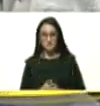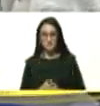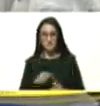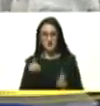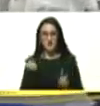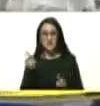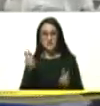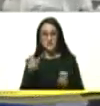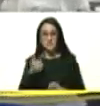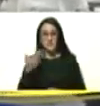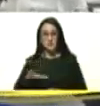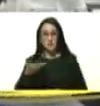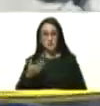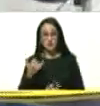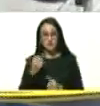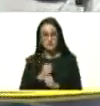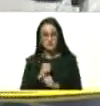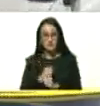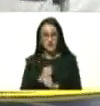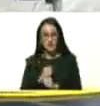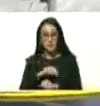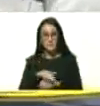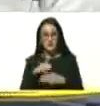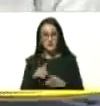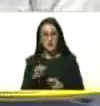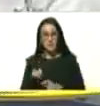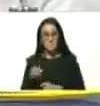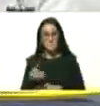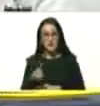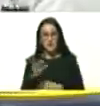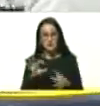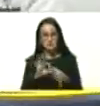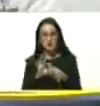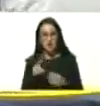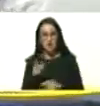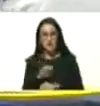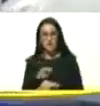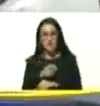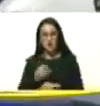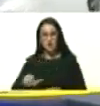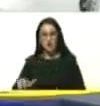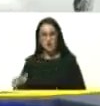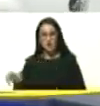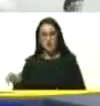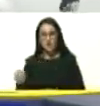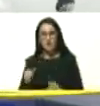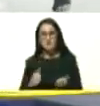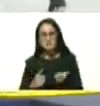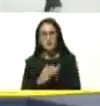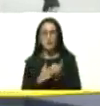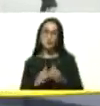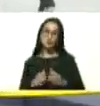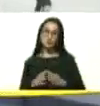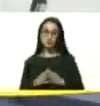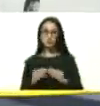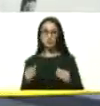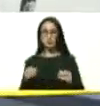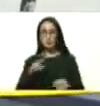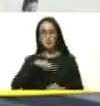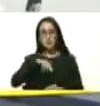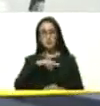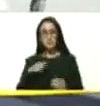más importante en la cual trabajamos nuestro Ministerio de Pesca, articulado con el gobierno regional, en pro de todo lo que son